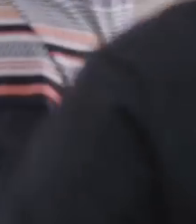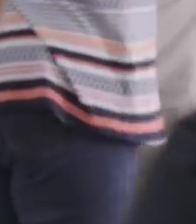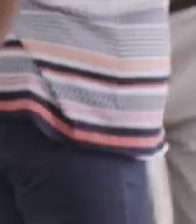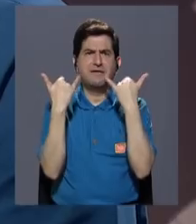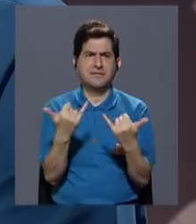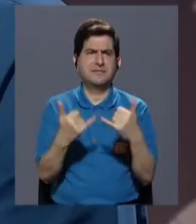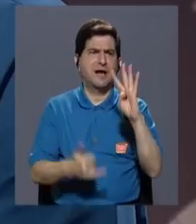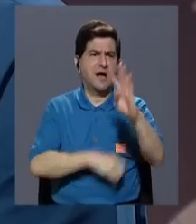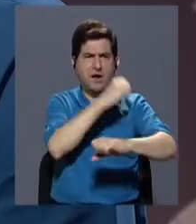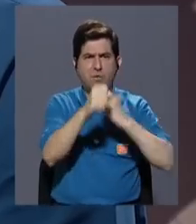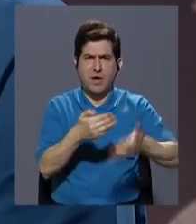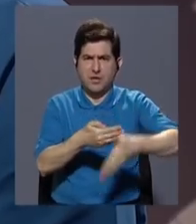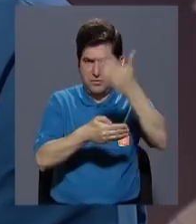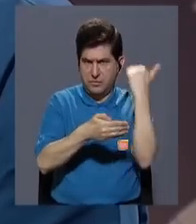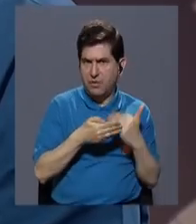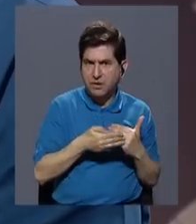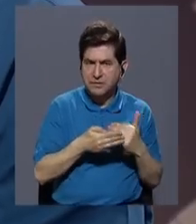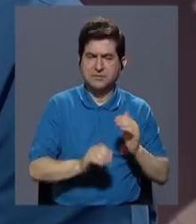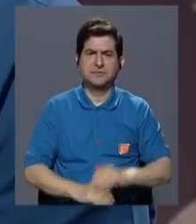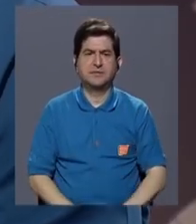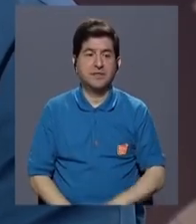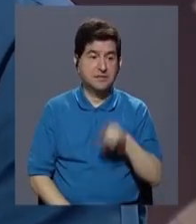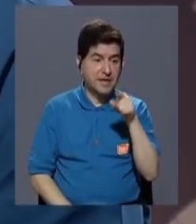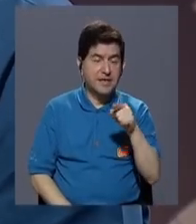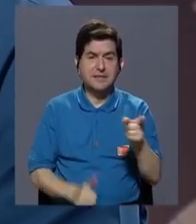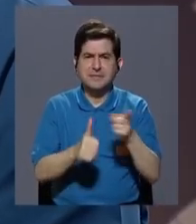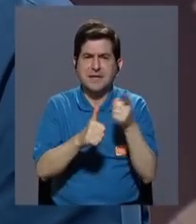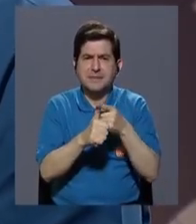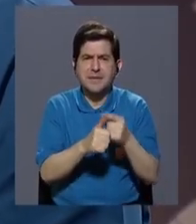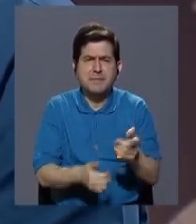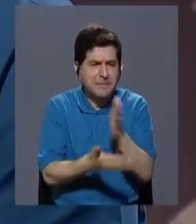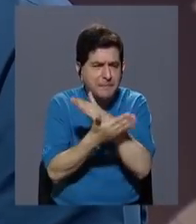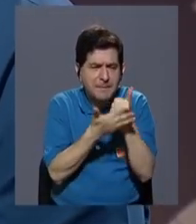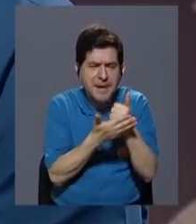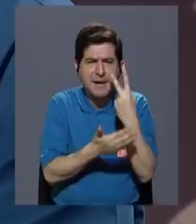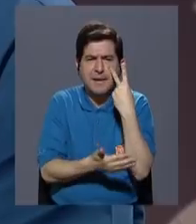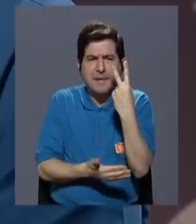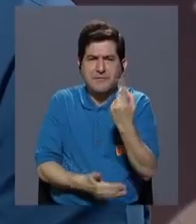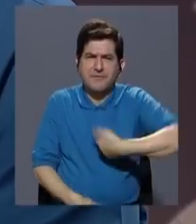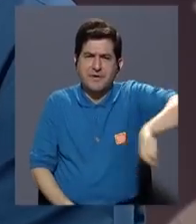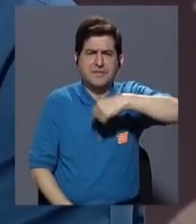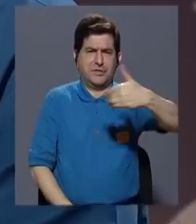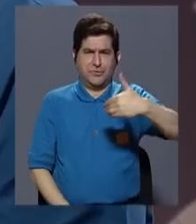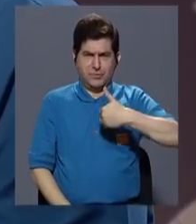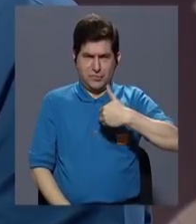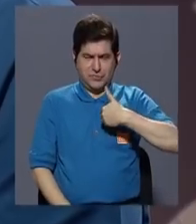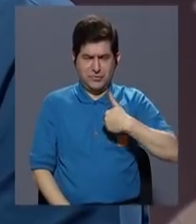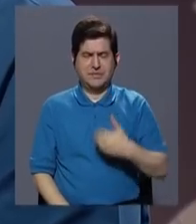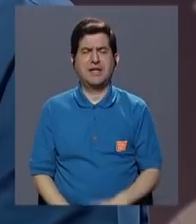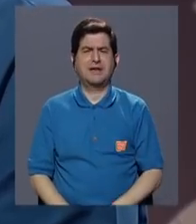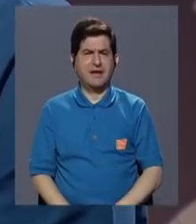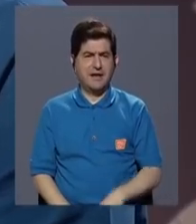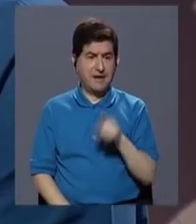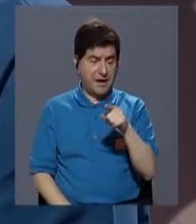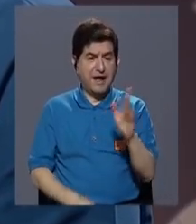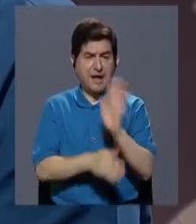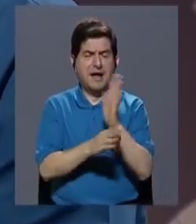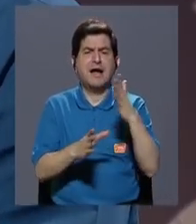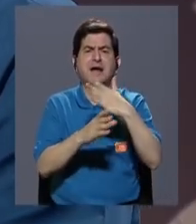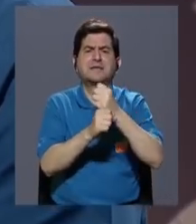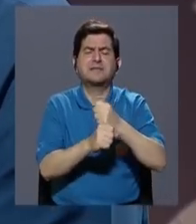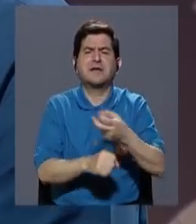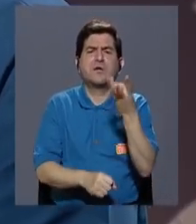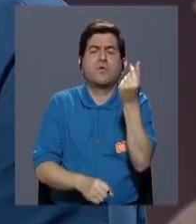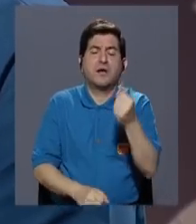hablando de hace ya cuatro años atrás esa fue una de las primeras piezas ver si contábamos con cuántas personas contábamos para hacer esta pelea